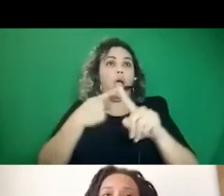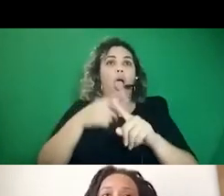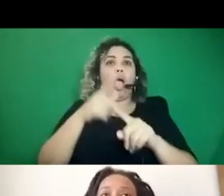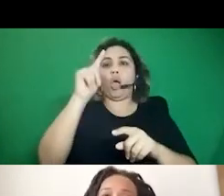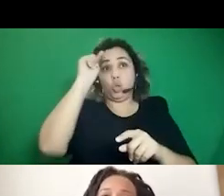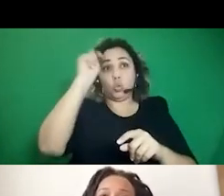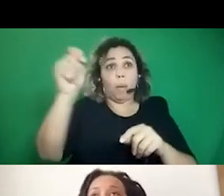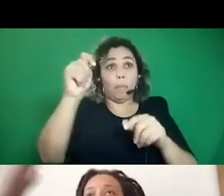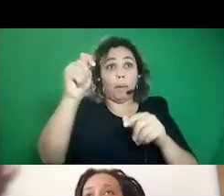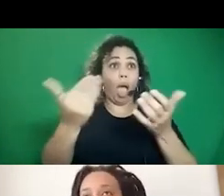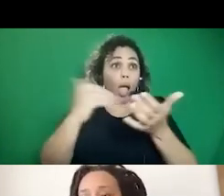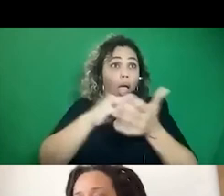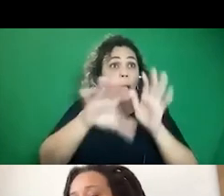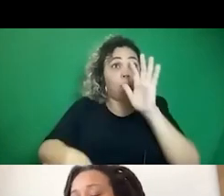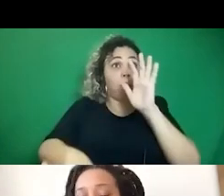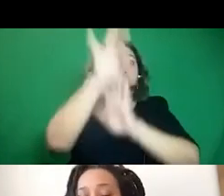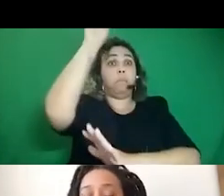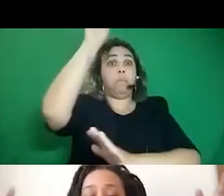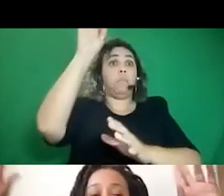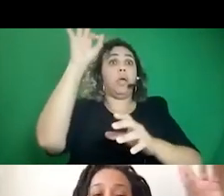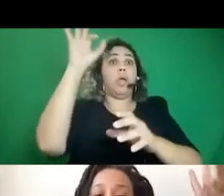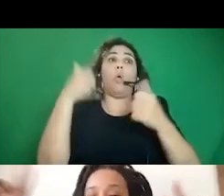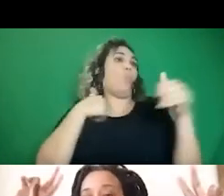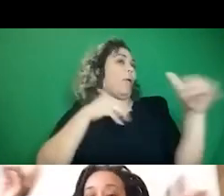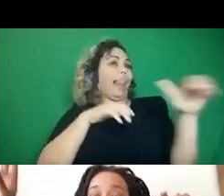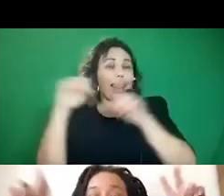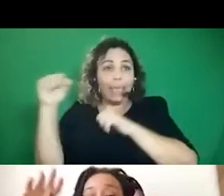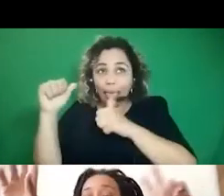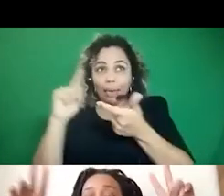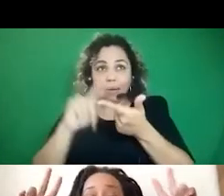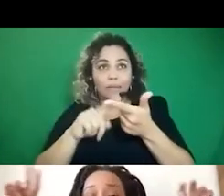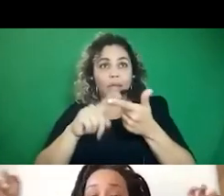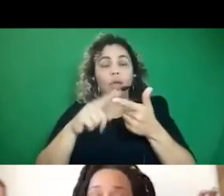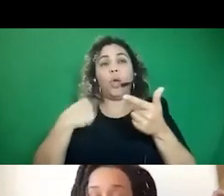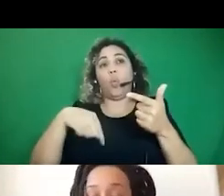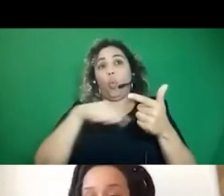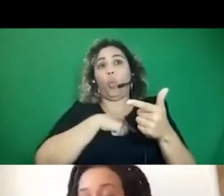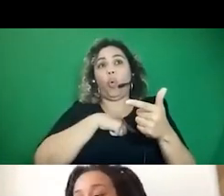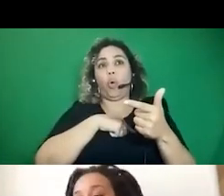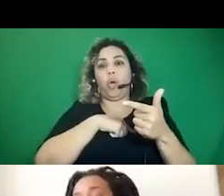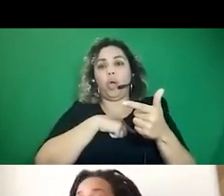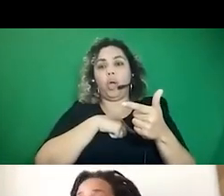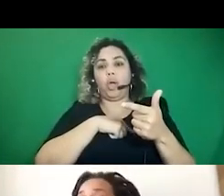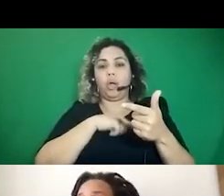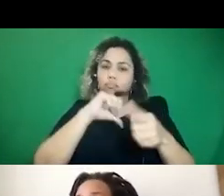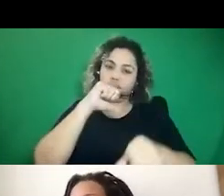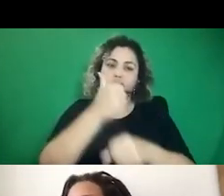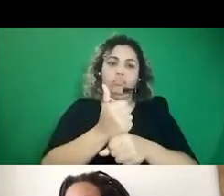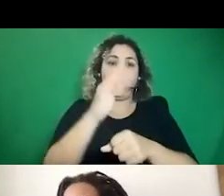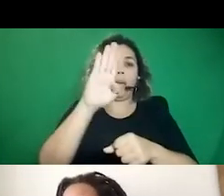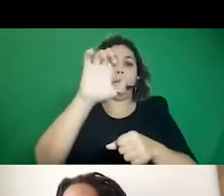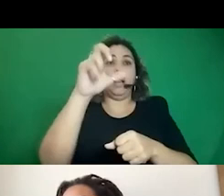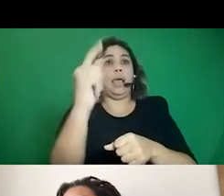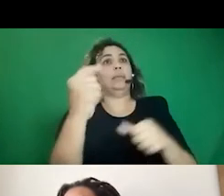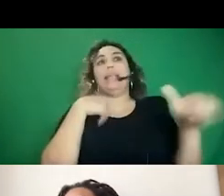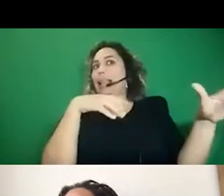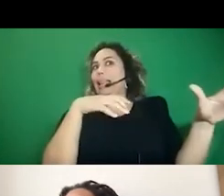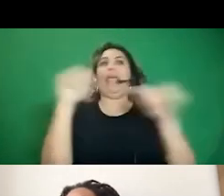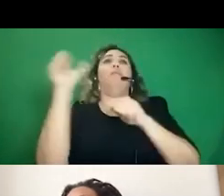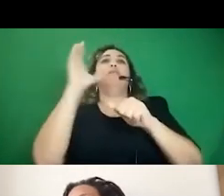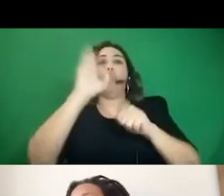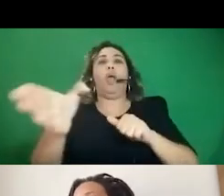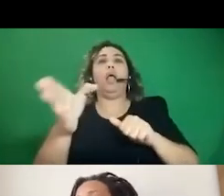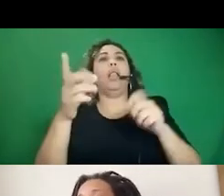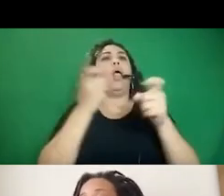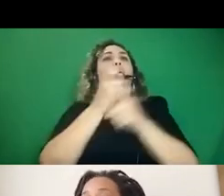como no sé como un momento así de chiste de broma verdad cuando la broma era